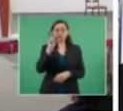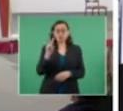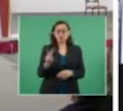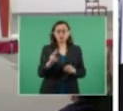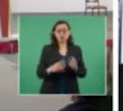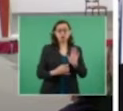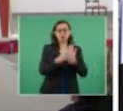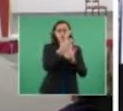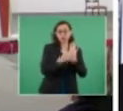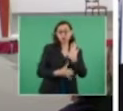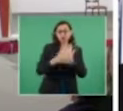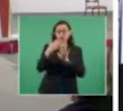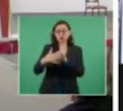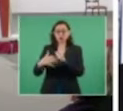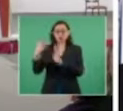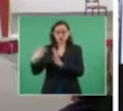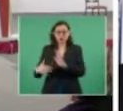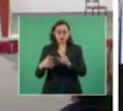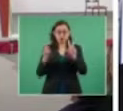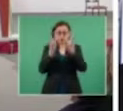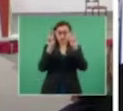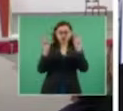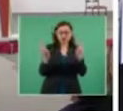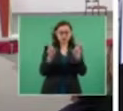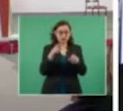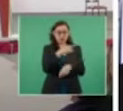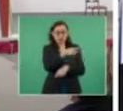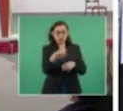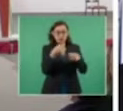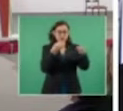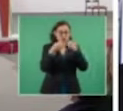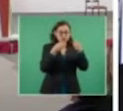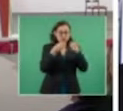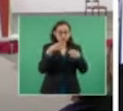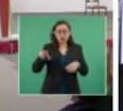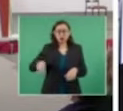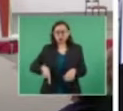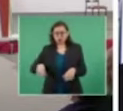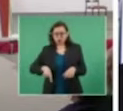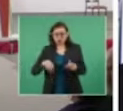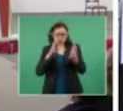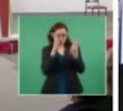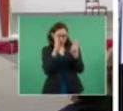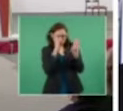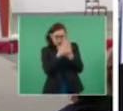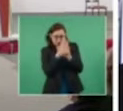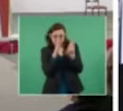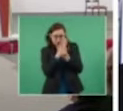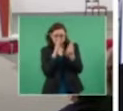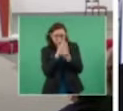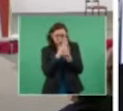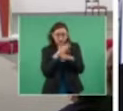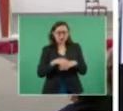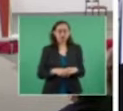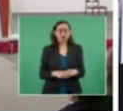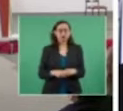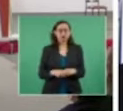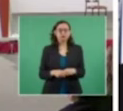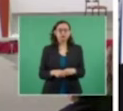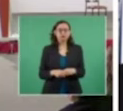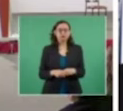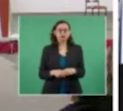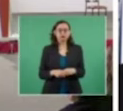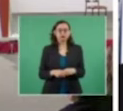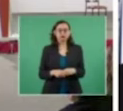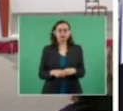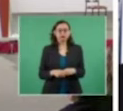loable para mantener la formación de una opinión pública sana que colabore pues a tener una convivencia más equilibrada y responsable. Sin